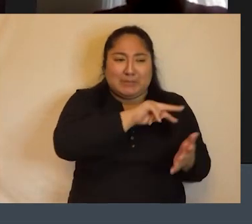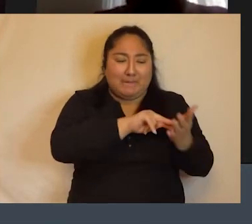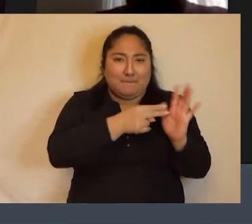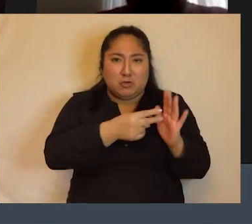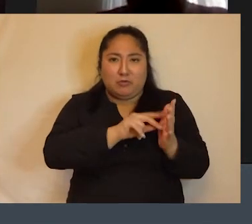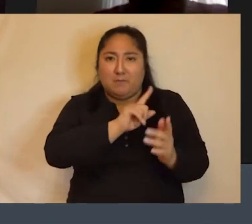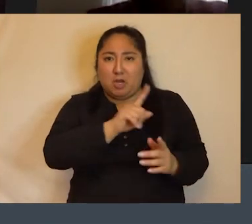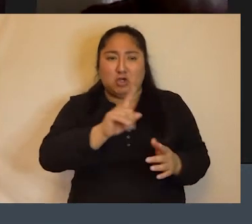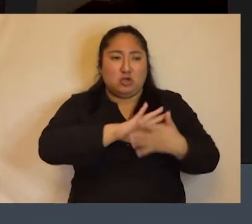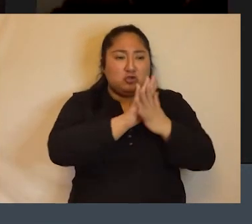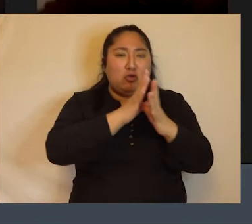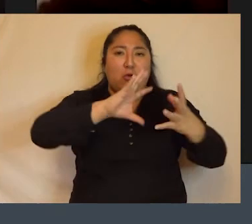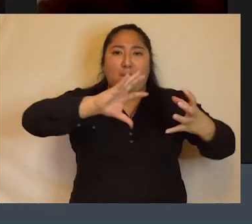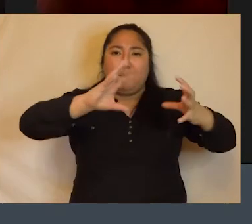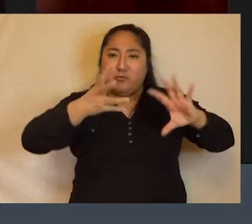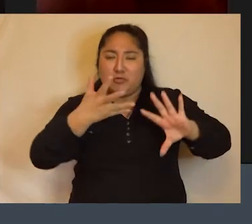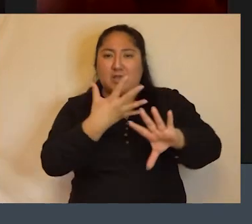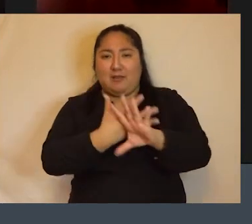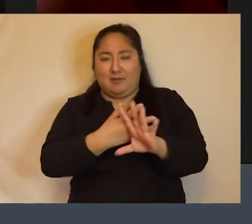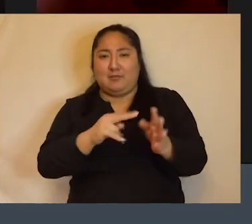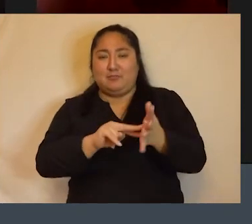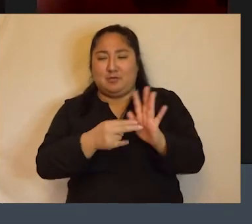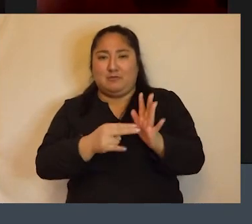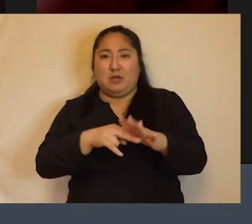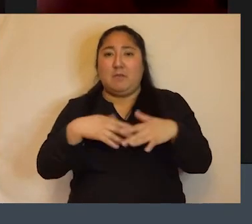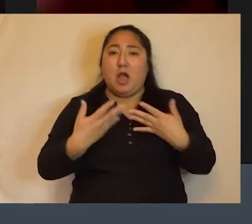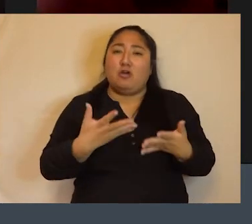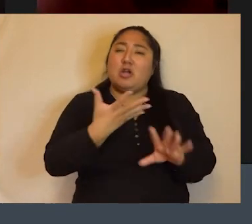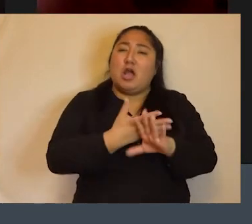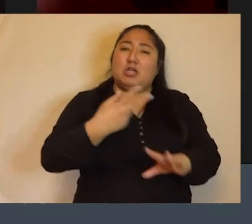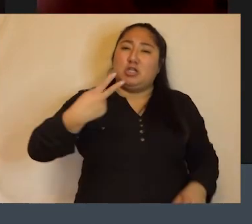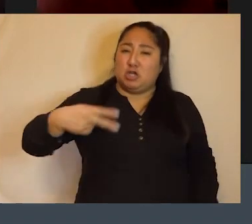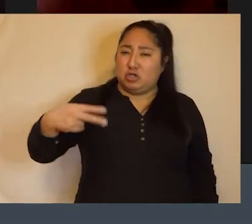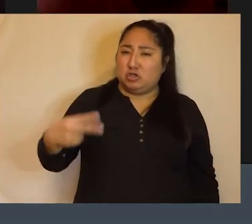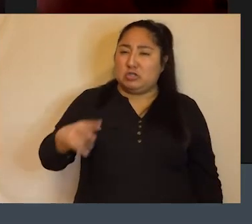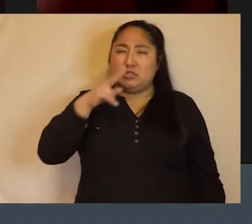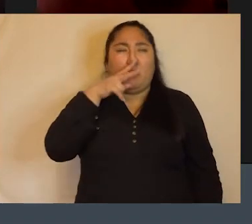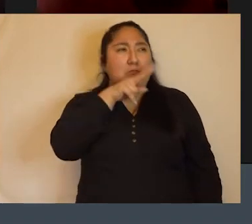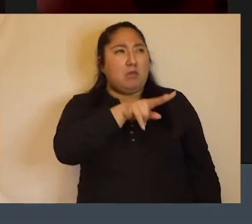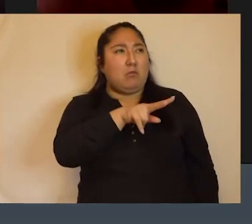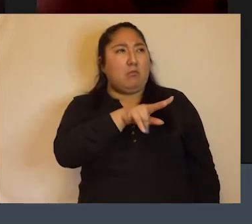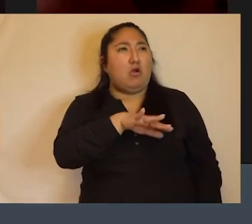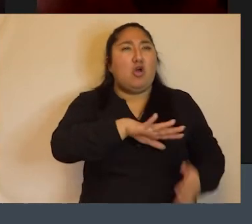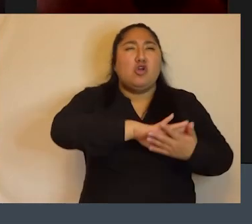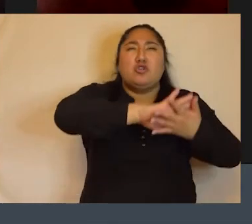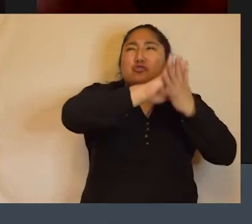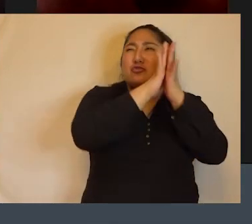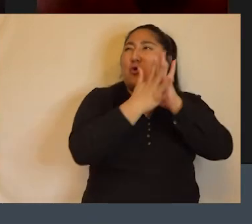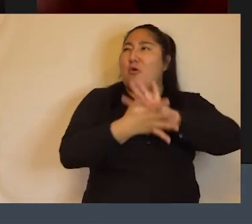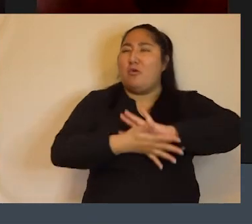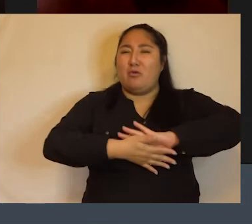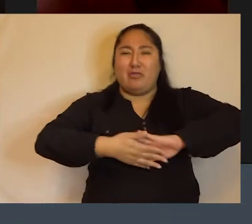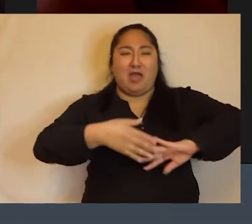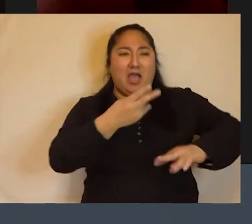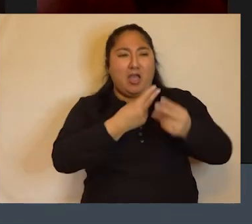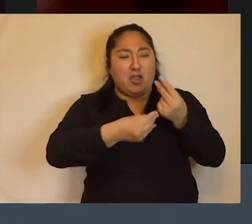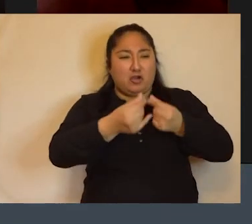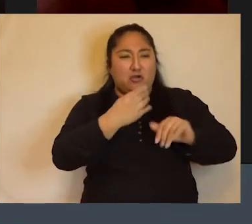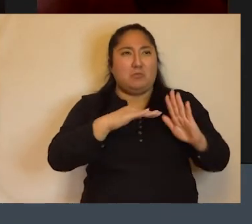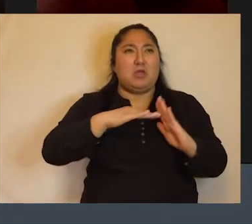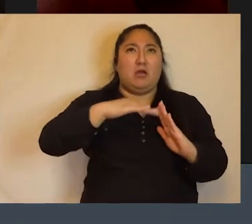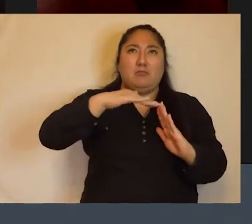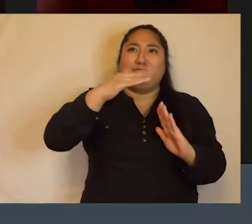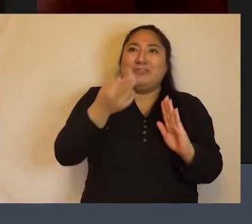está en una situación de crisis. Entonces, de repente hay noticias que pareciera que toda la economía